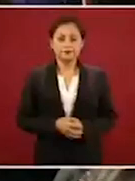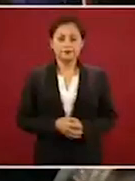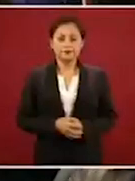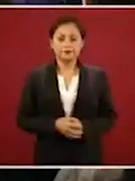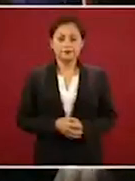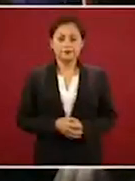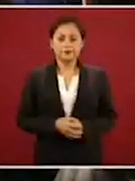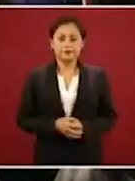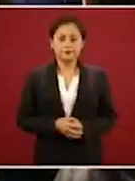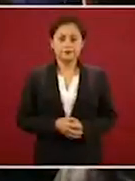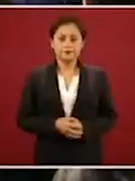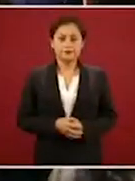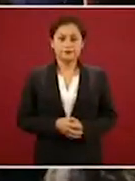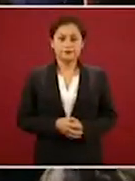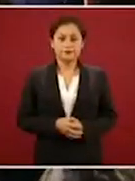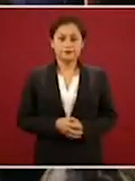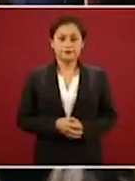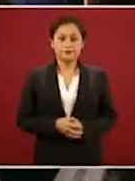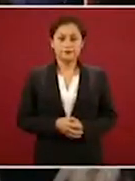a